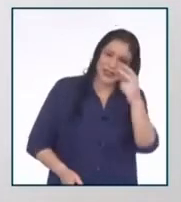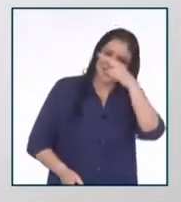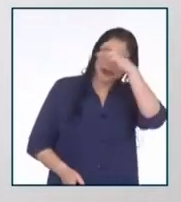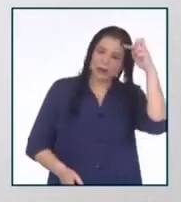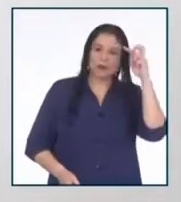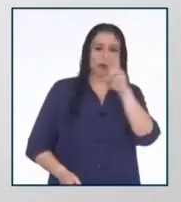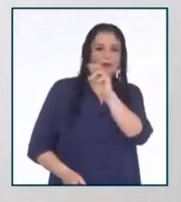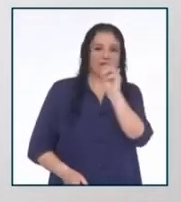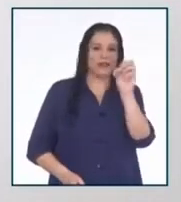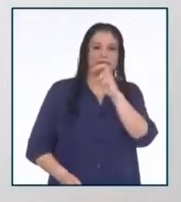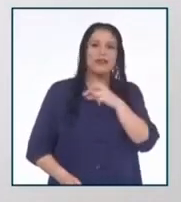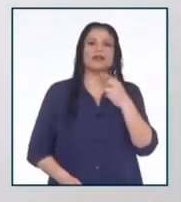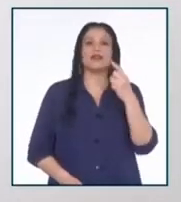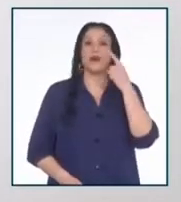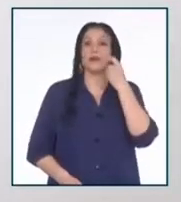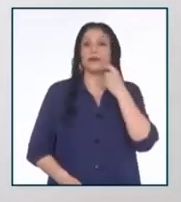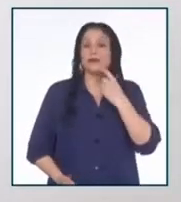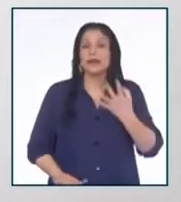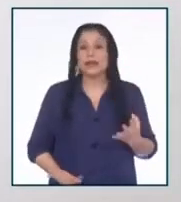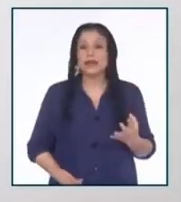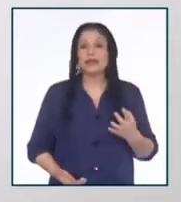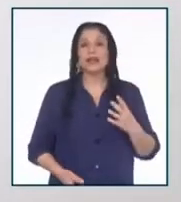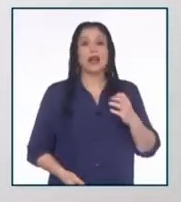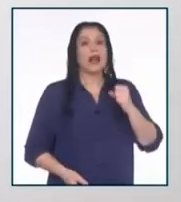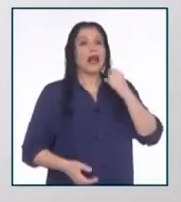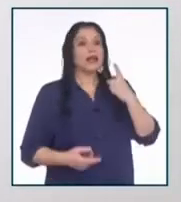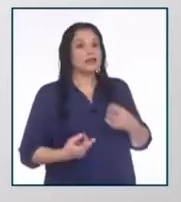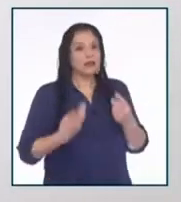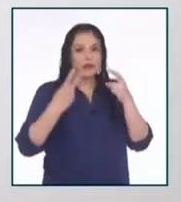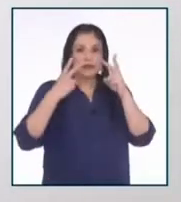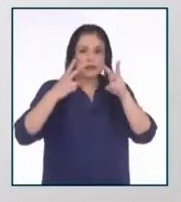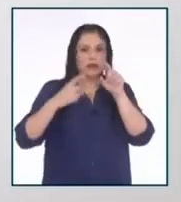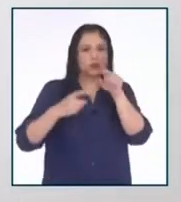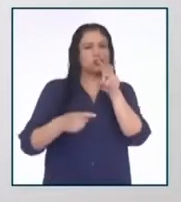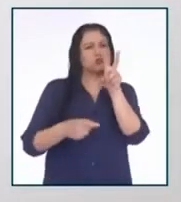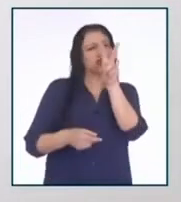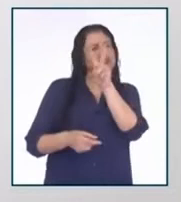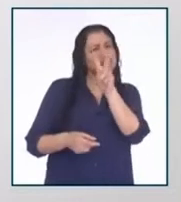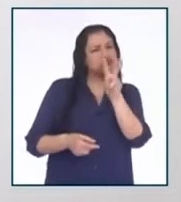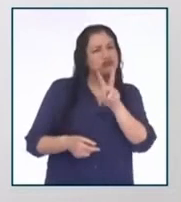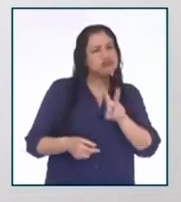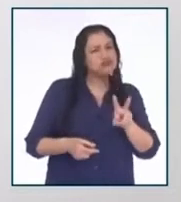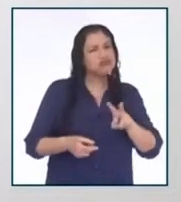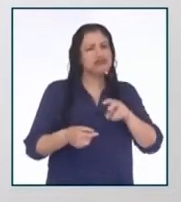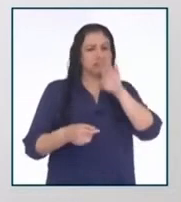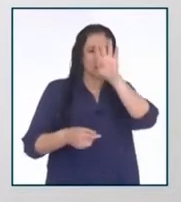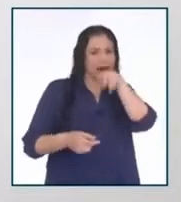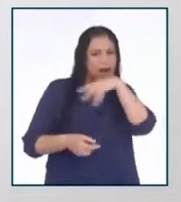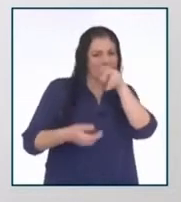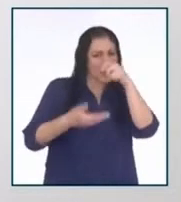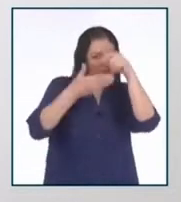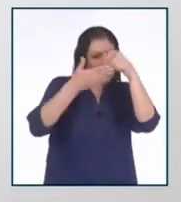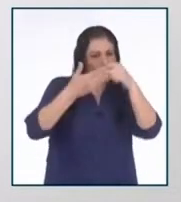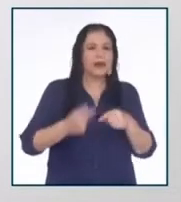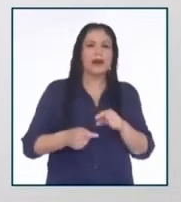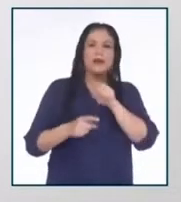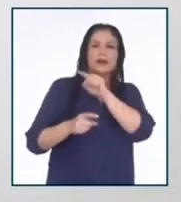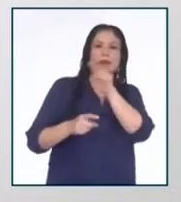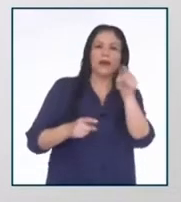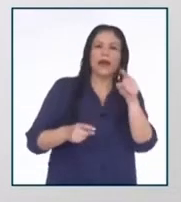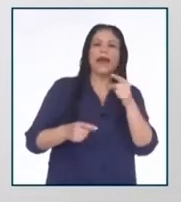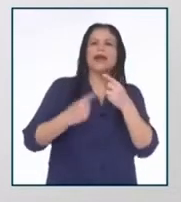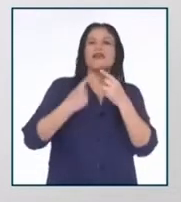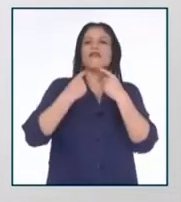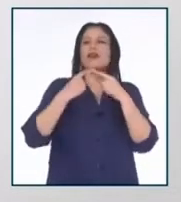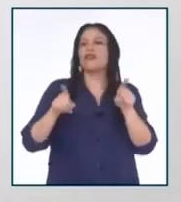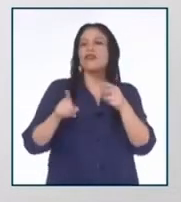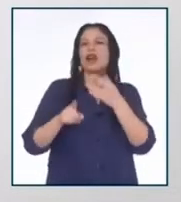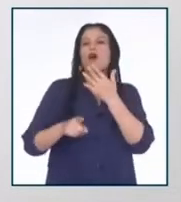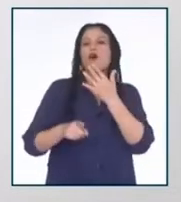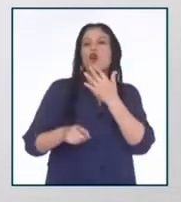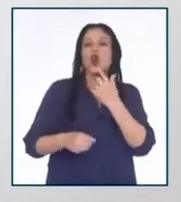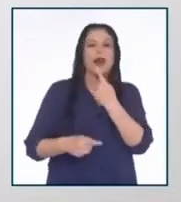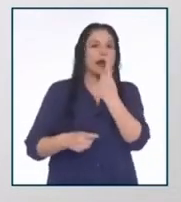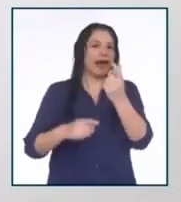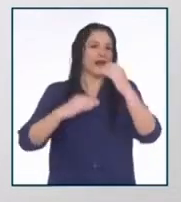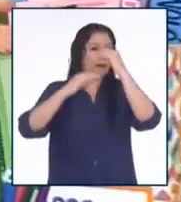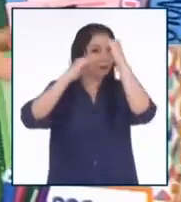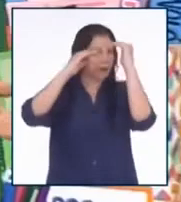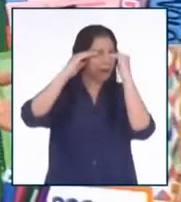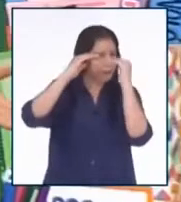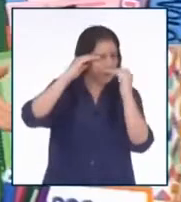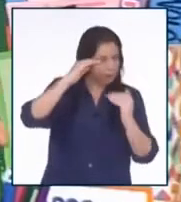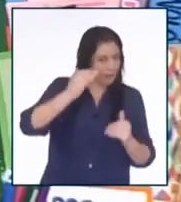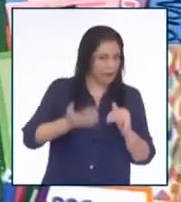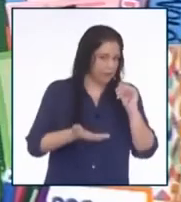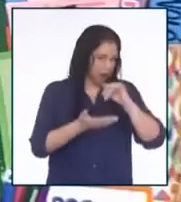promo 2020. Stephanie, vi que estuviste leyendo la rúbrica y marcando las diferencias que existen en cada nivel de